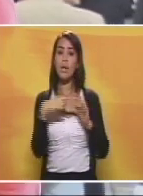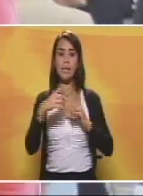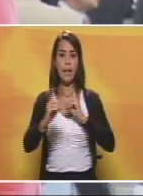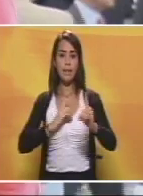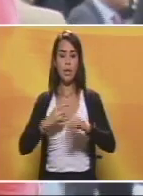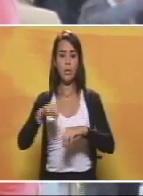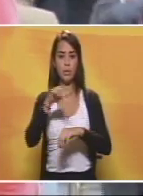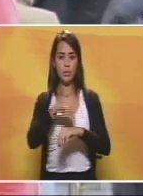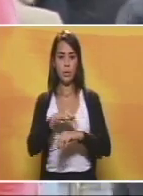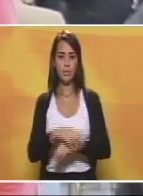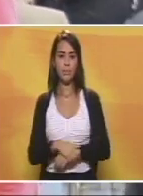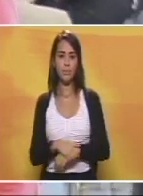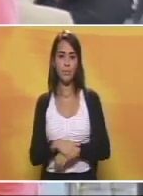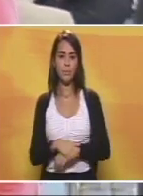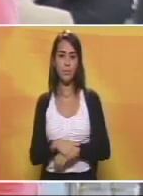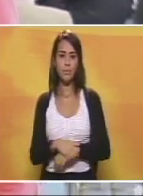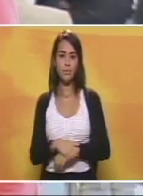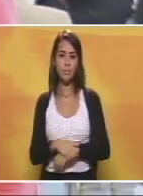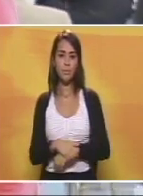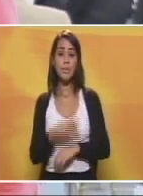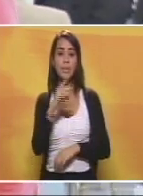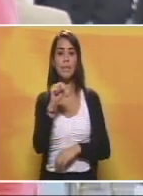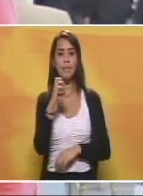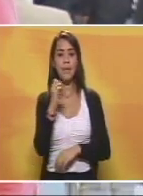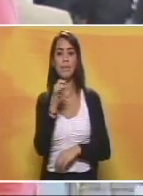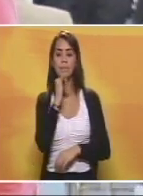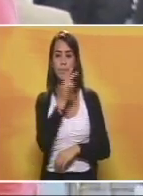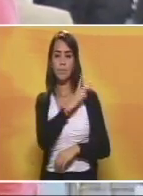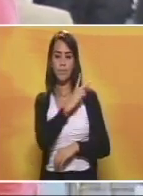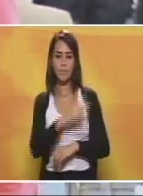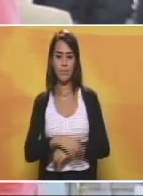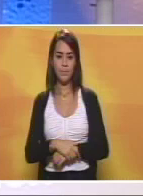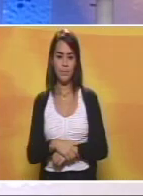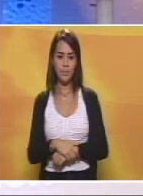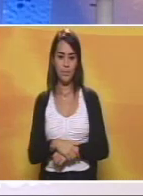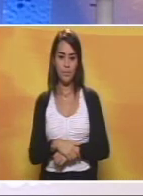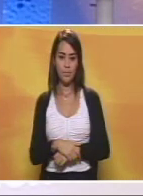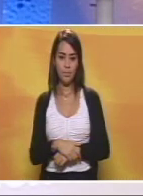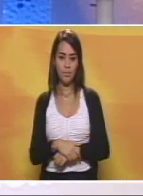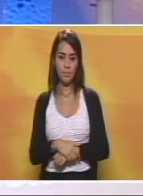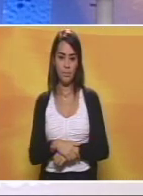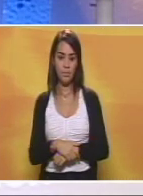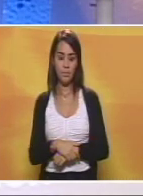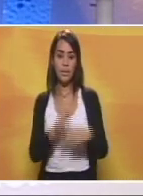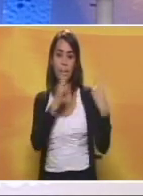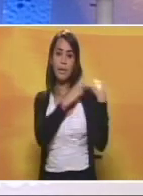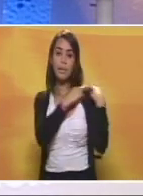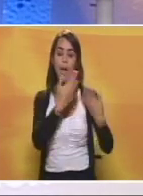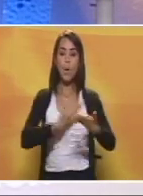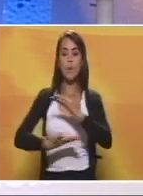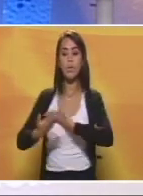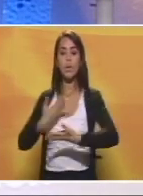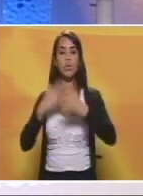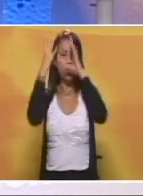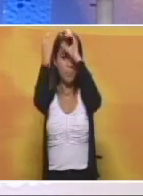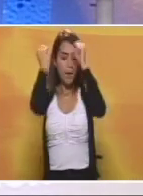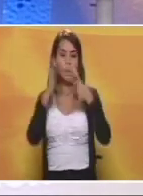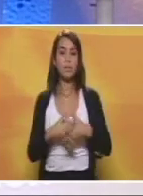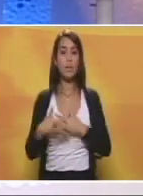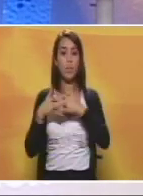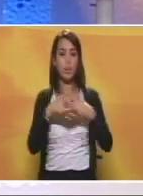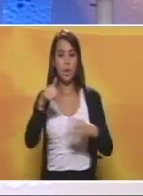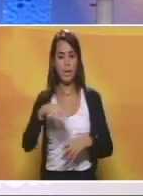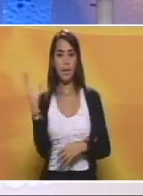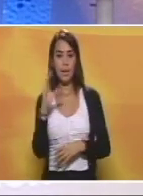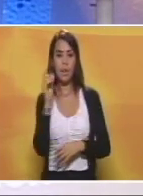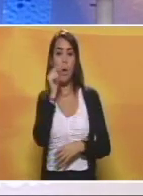nacional desde la sede del cnt y flórez noticiero venevisión el encargado de negocios de la embajada de eeuu en